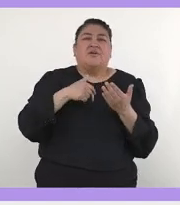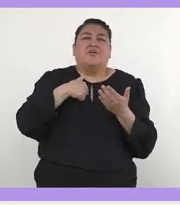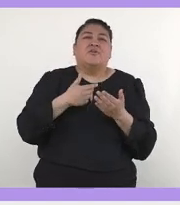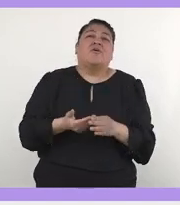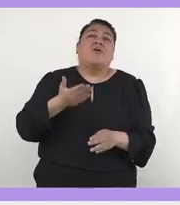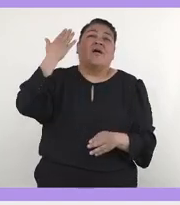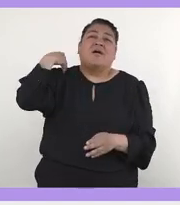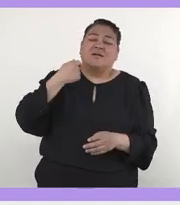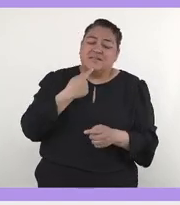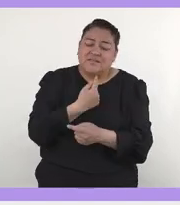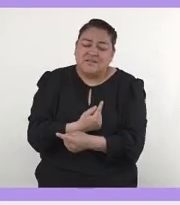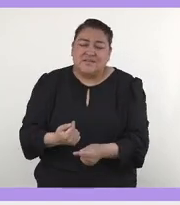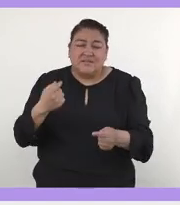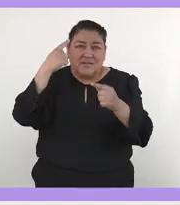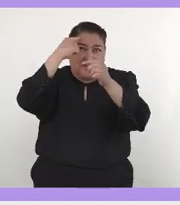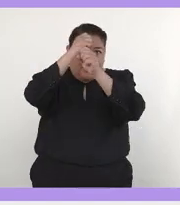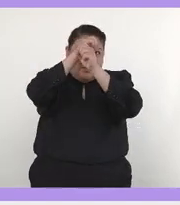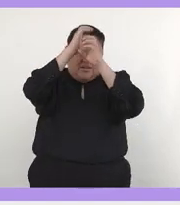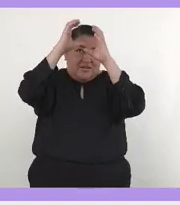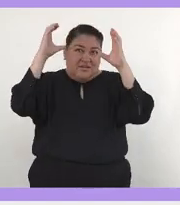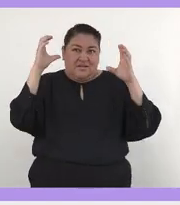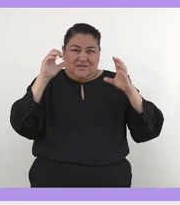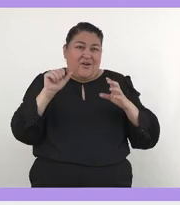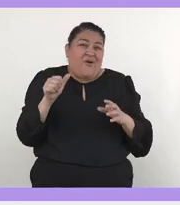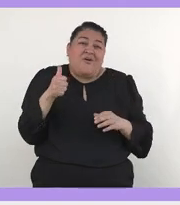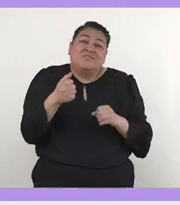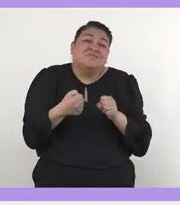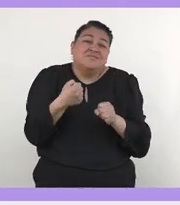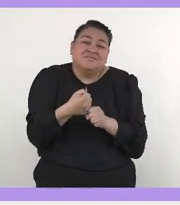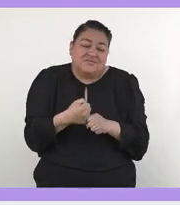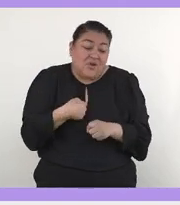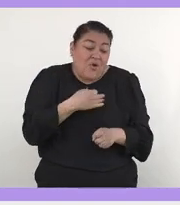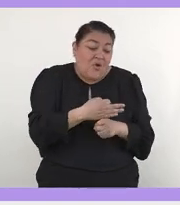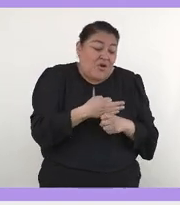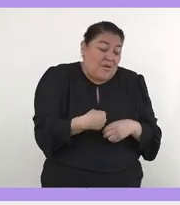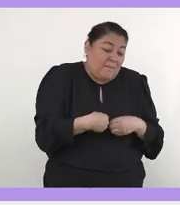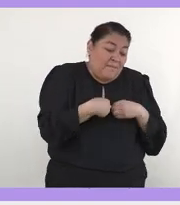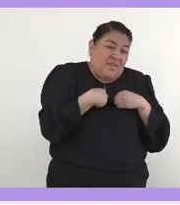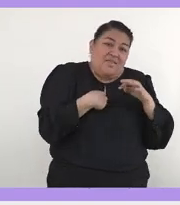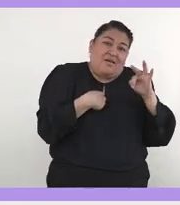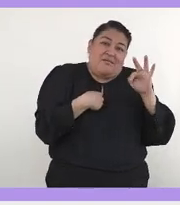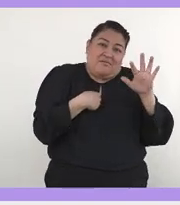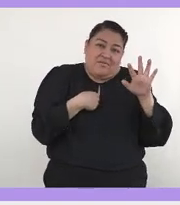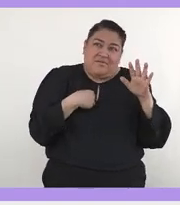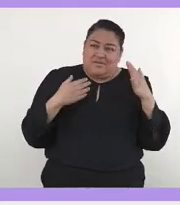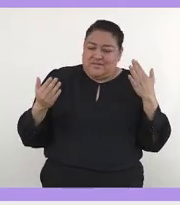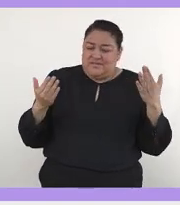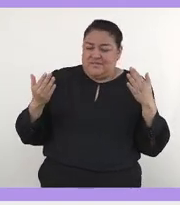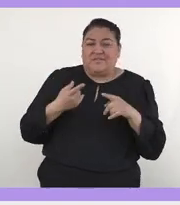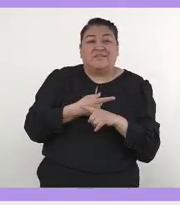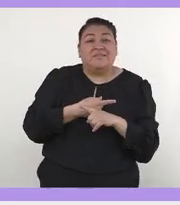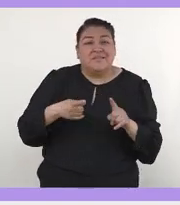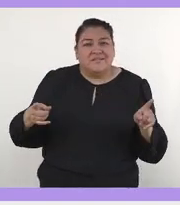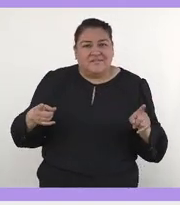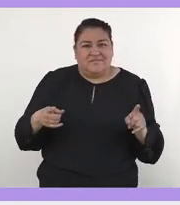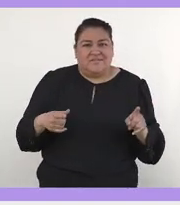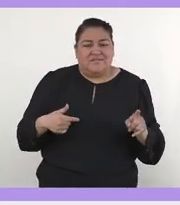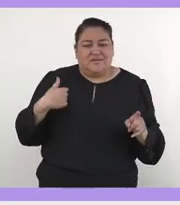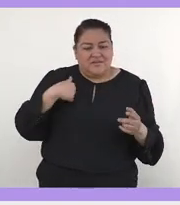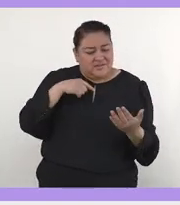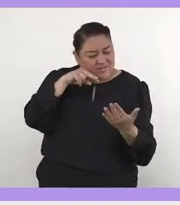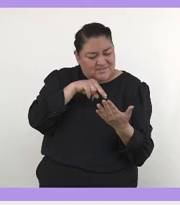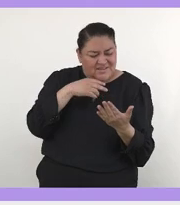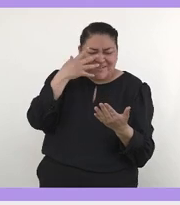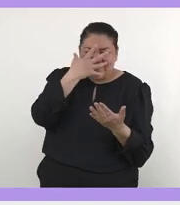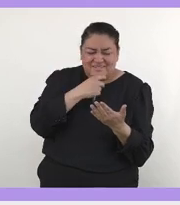Cómo era yo cuando tenía once años evidentemente no tenía nada que ver con la que soy el día de hoy a mis 42 pero en ese entonces yo decía Mira qué bonitas palabras